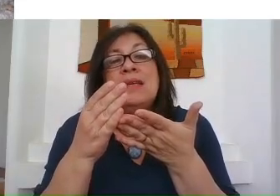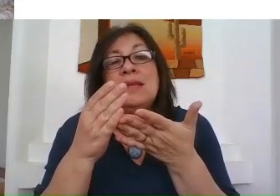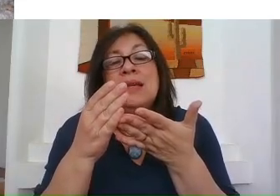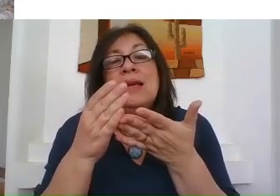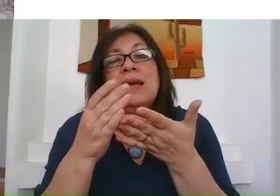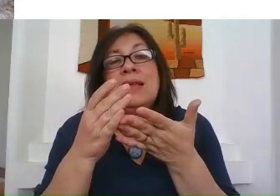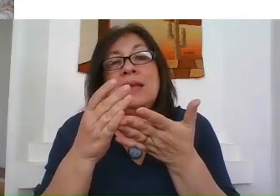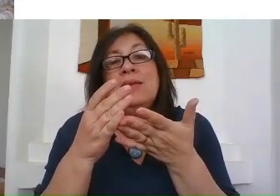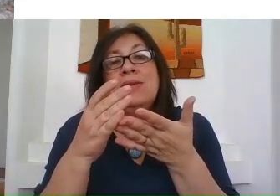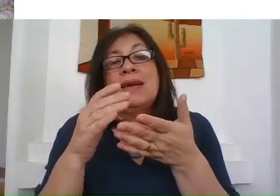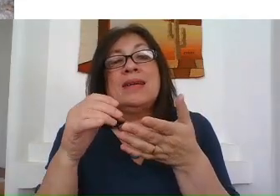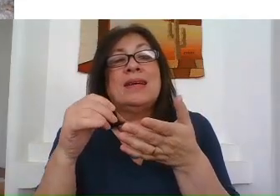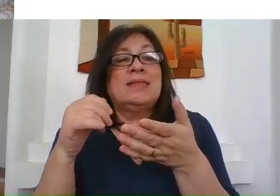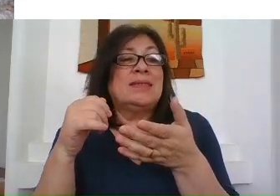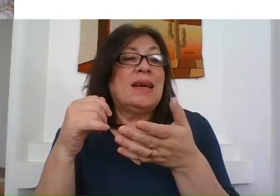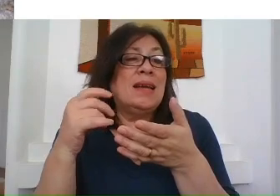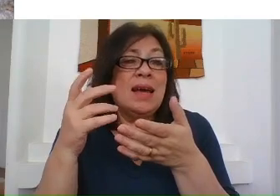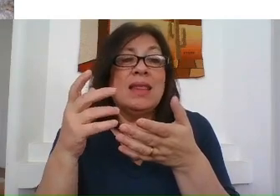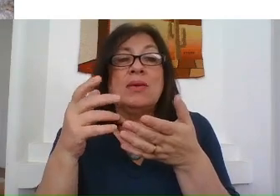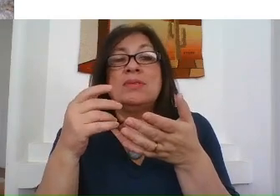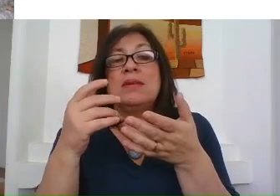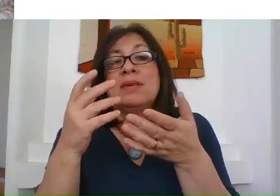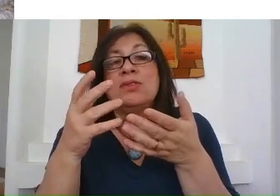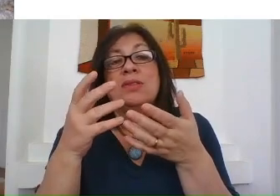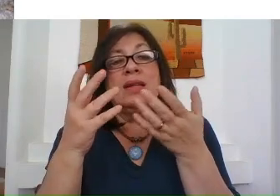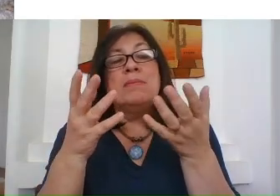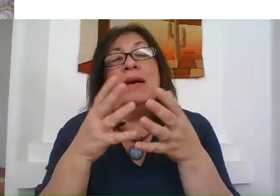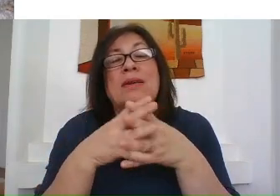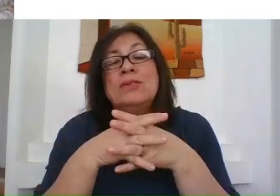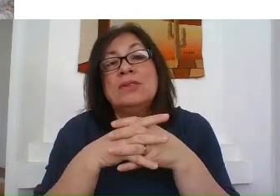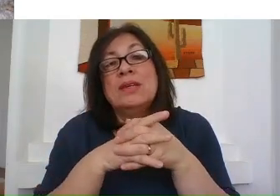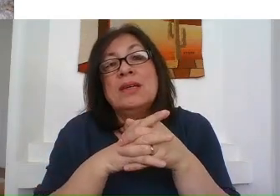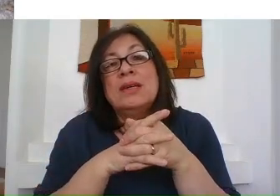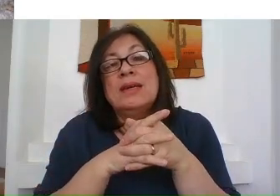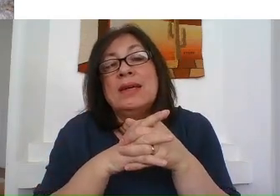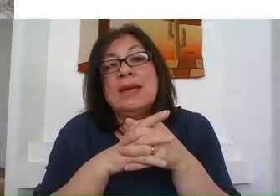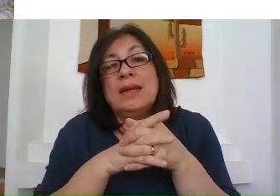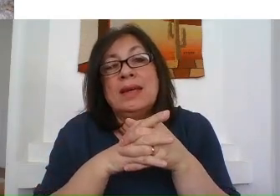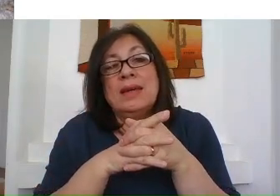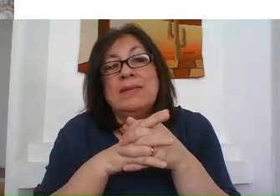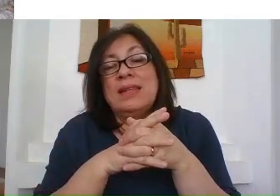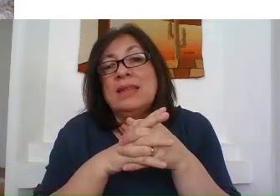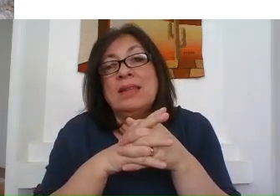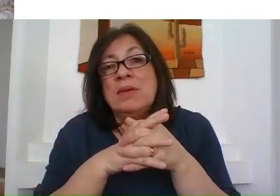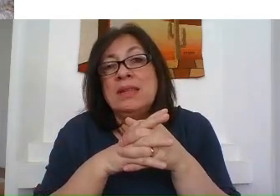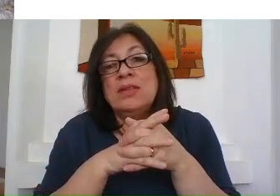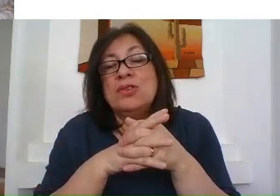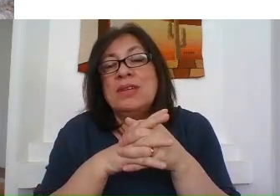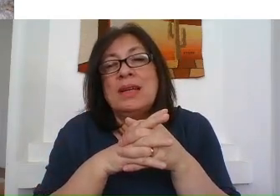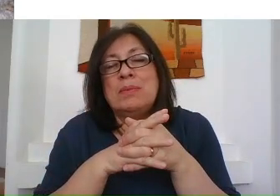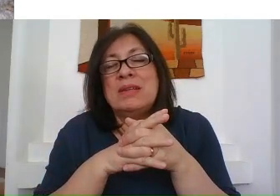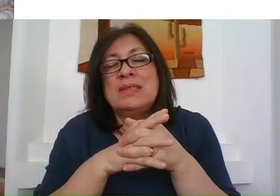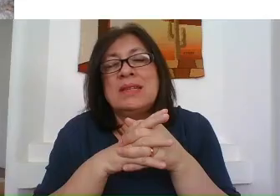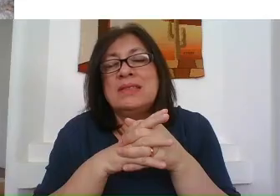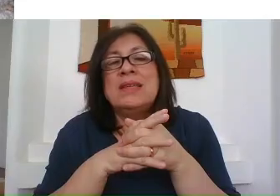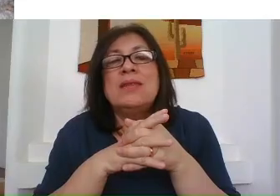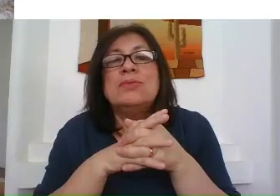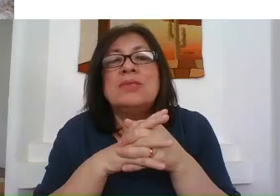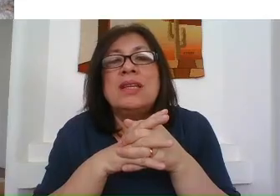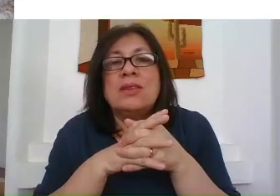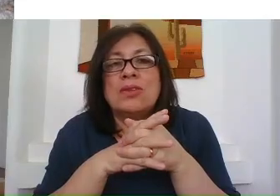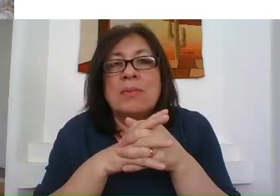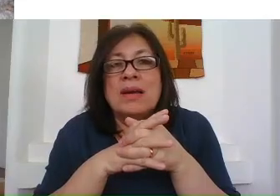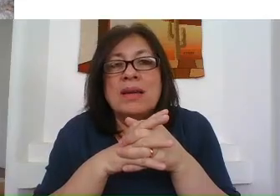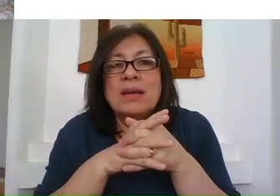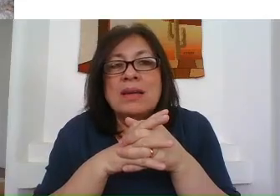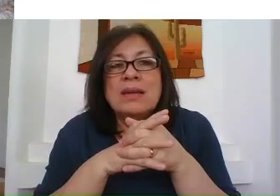9 meses que tiene una exagerada observación de las manos, evidentemente estoy en la presencia de